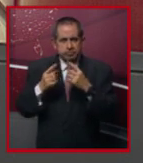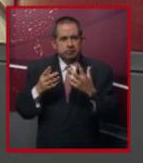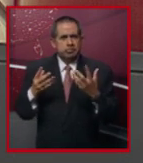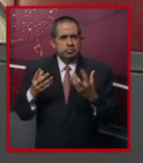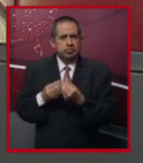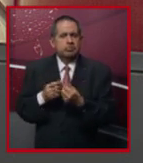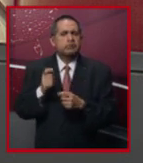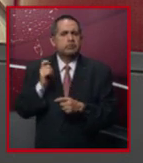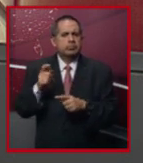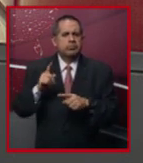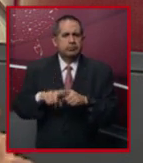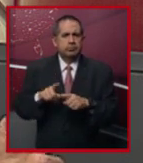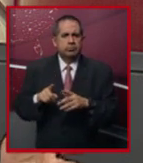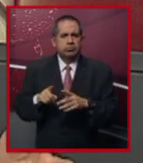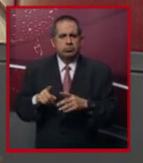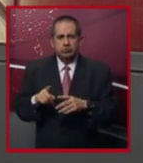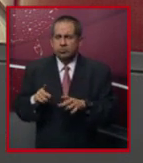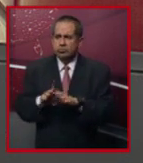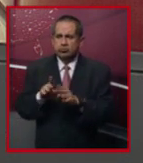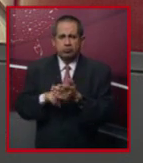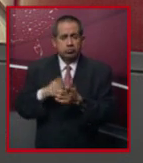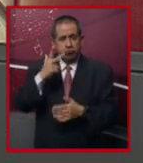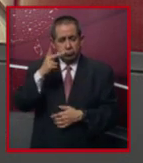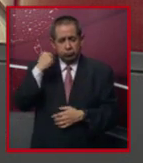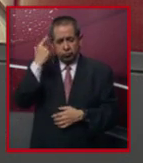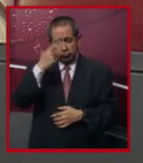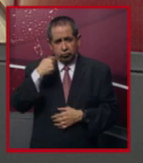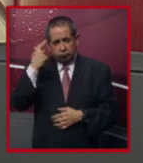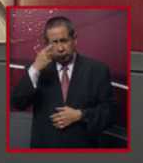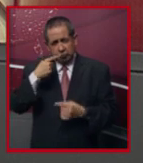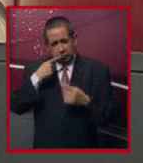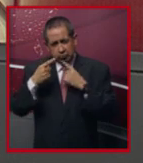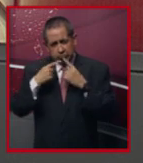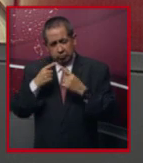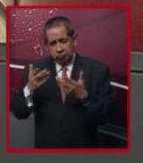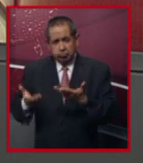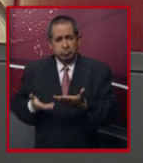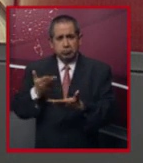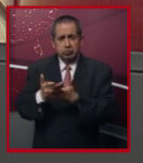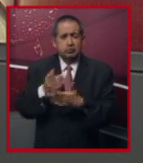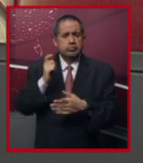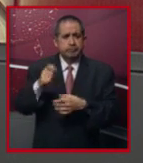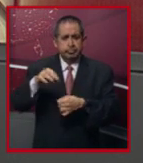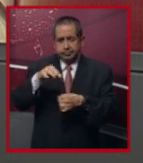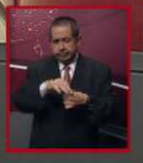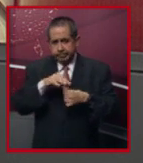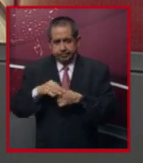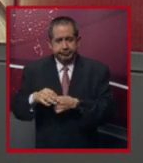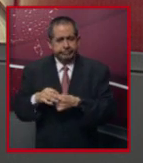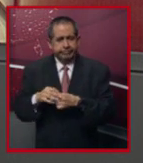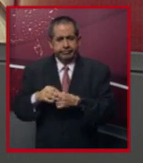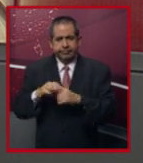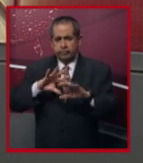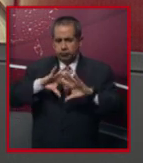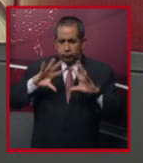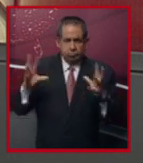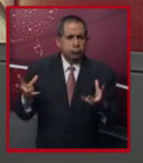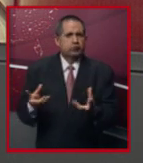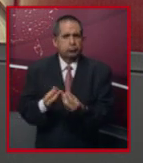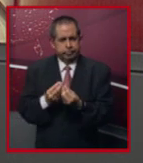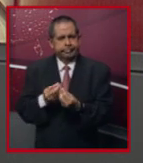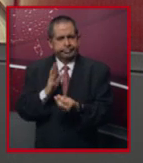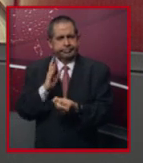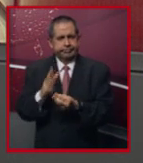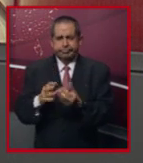finalmente y se dio una discusión de más de 8 horas. Se incluyó la presentación de las reservas, se procedió a la votación en lo general y en lo